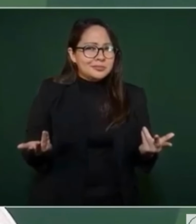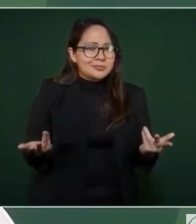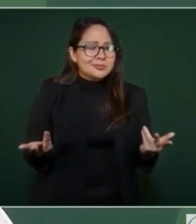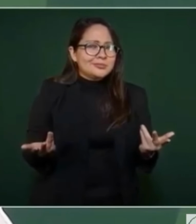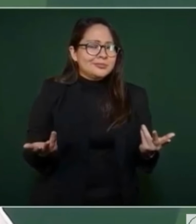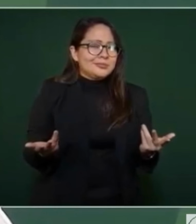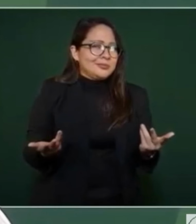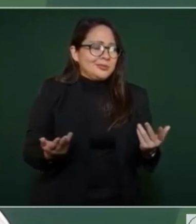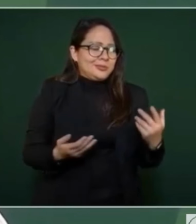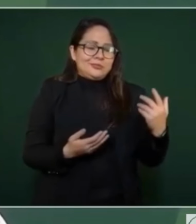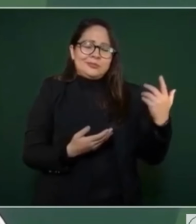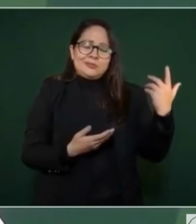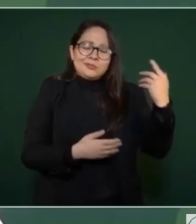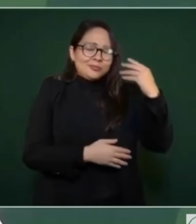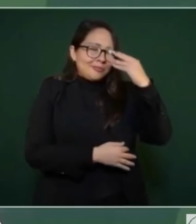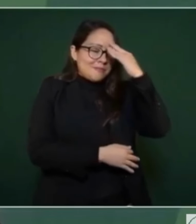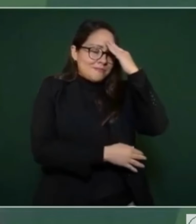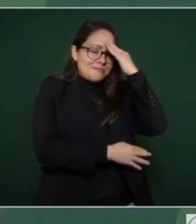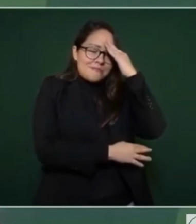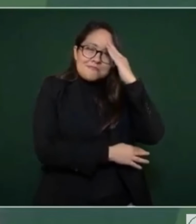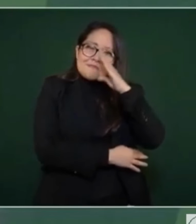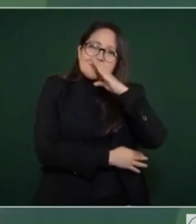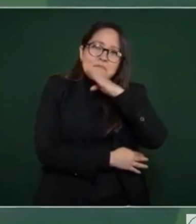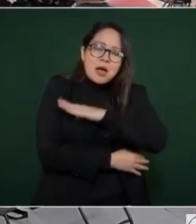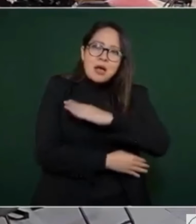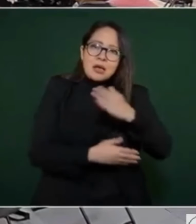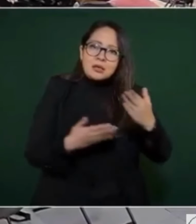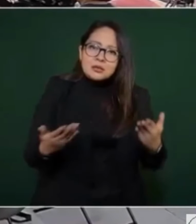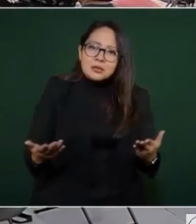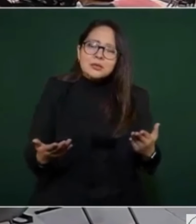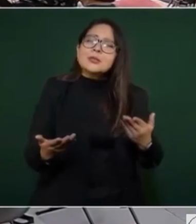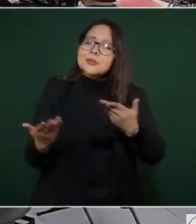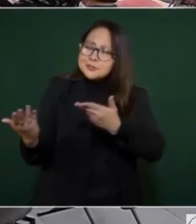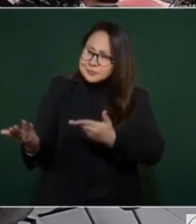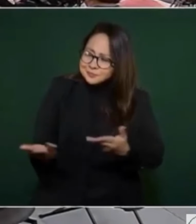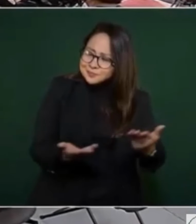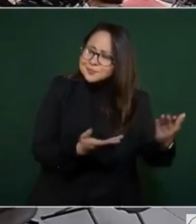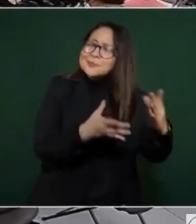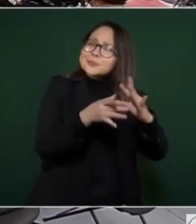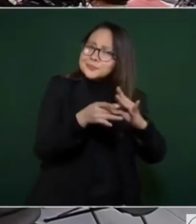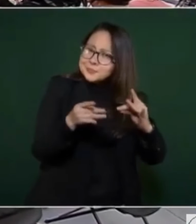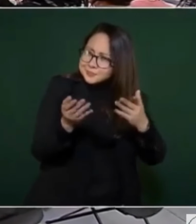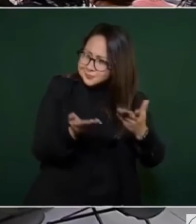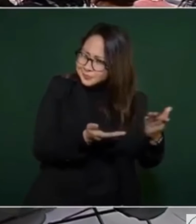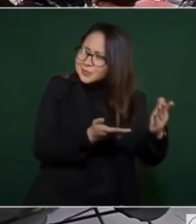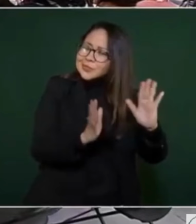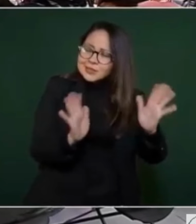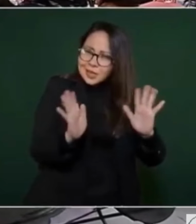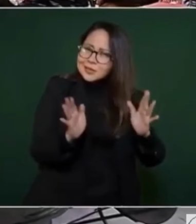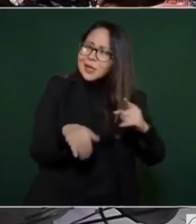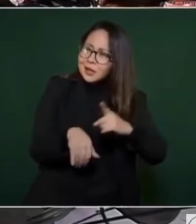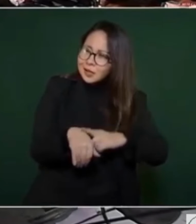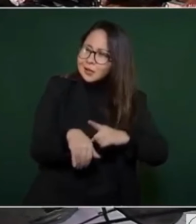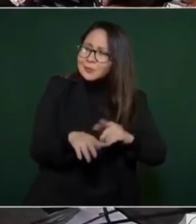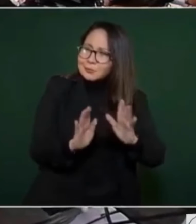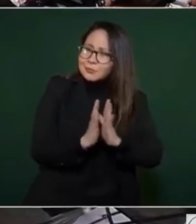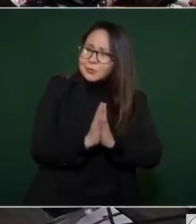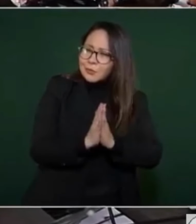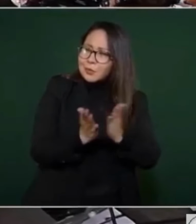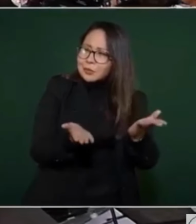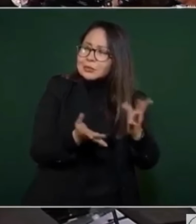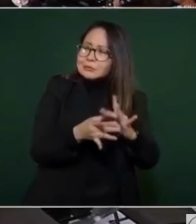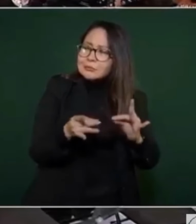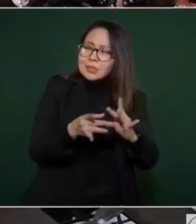De descomposición total. Entonces, explícales ya de una vez cómo era,